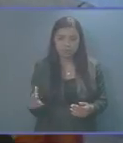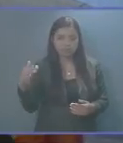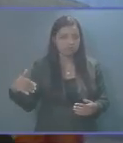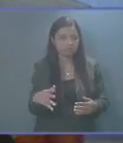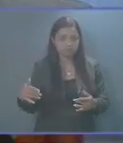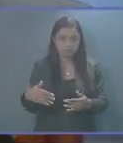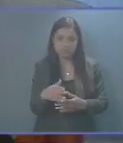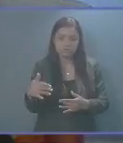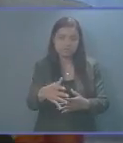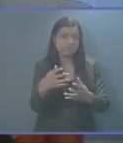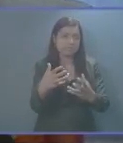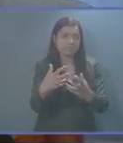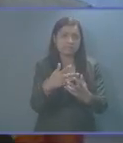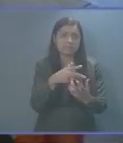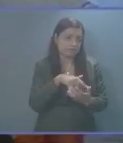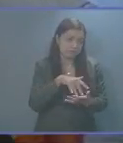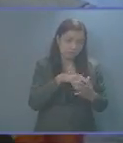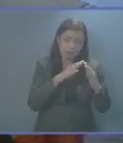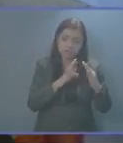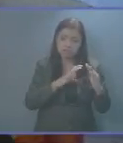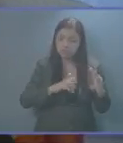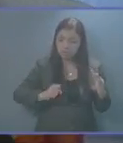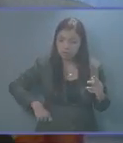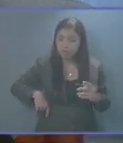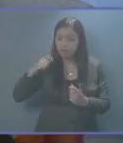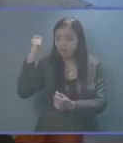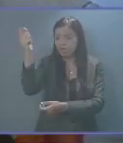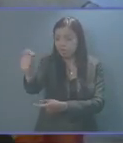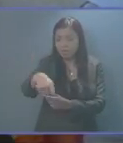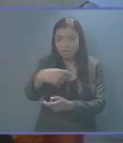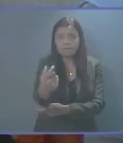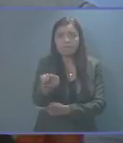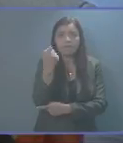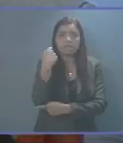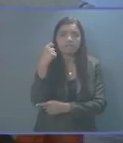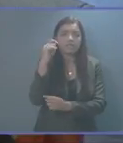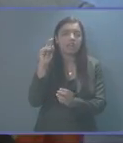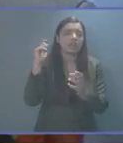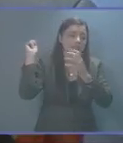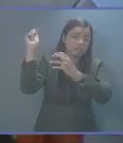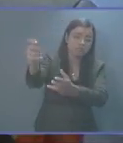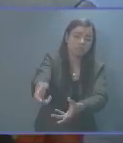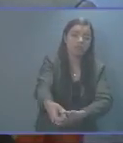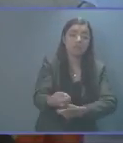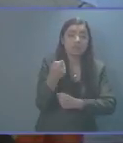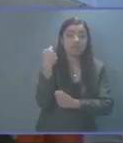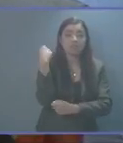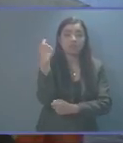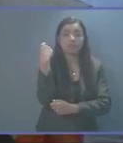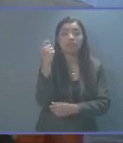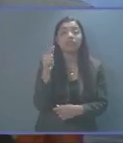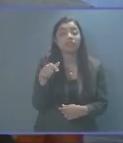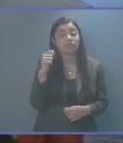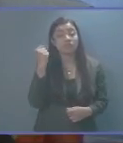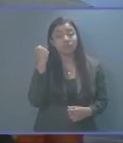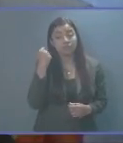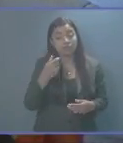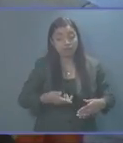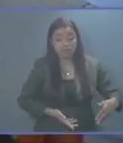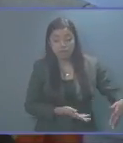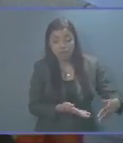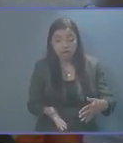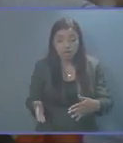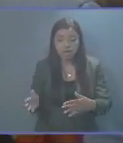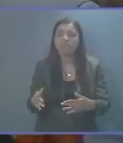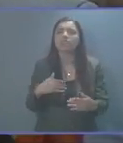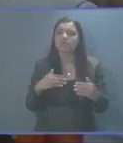donde viven cientos de salvadoreños de la pesca artesanal. Por eso es necesario que se pavimenten estas calles y